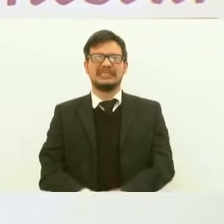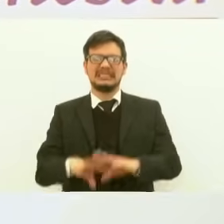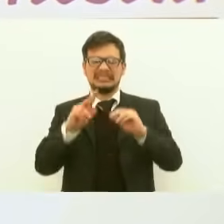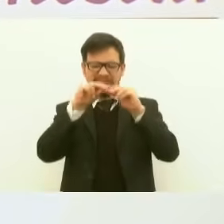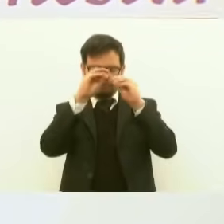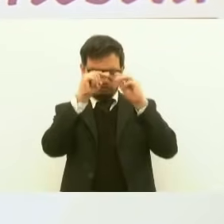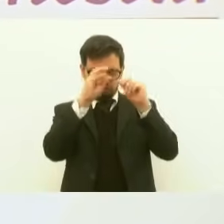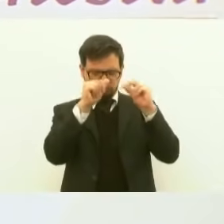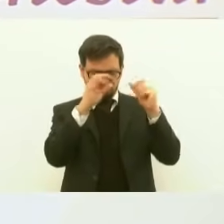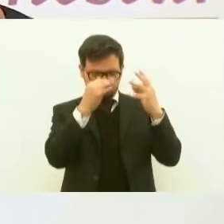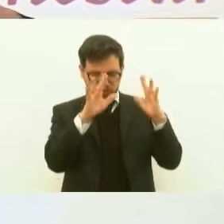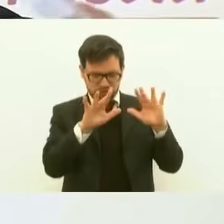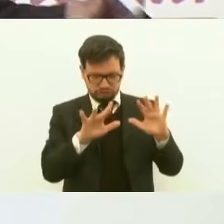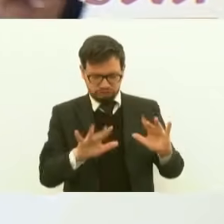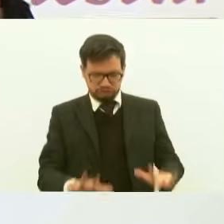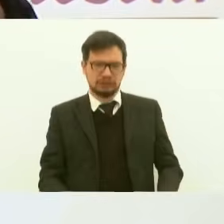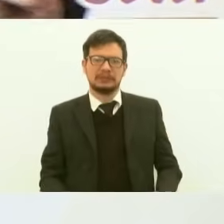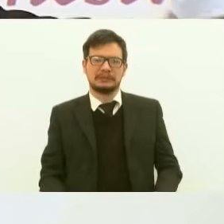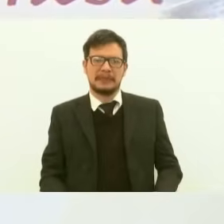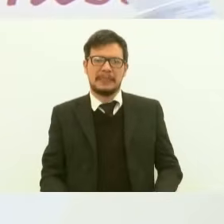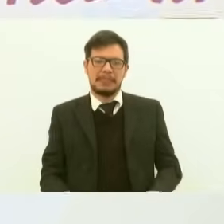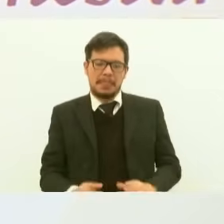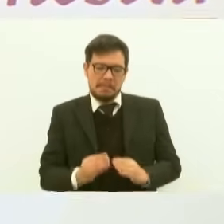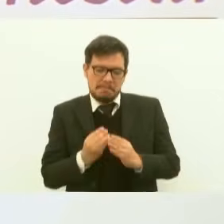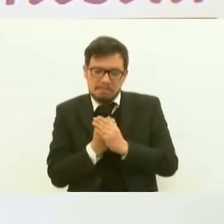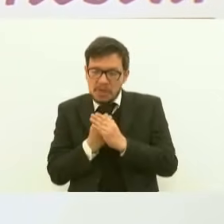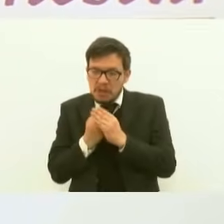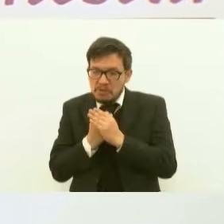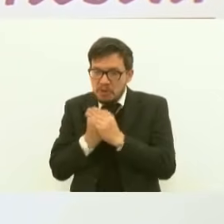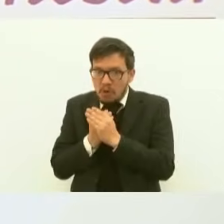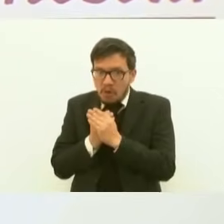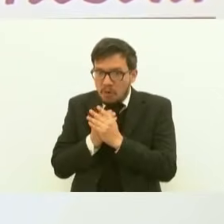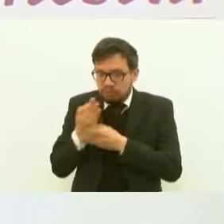pedacitos, privatizaron todo,